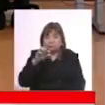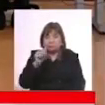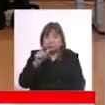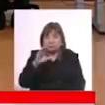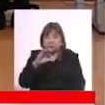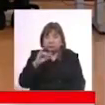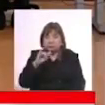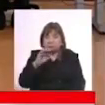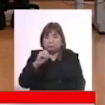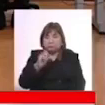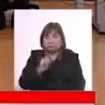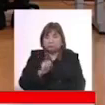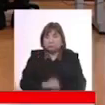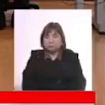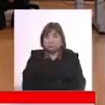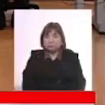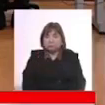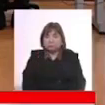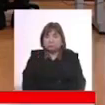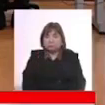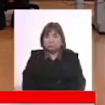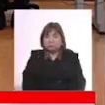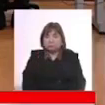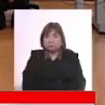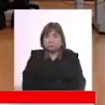Palacio Guamán.